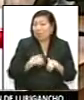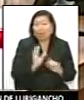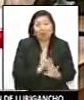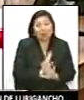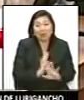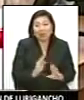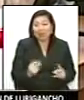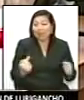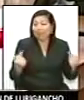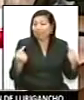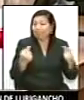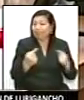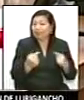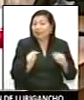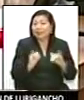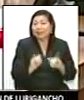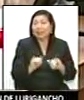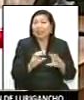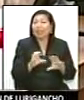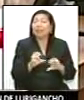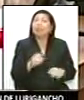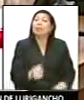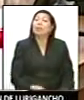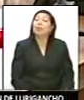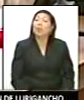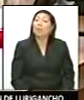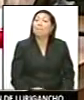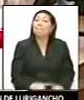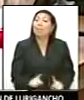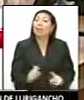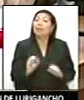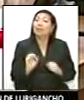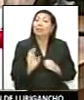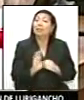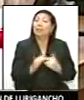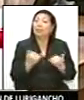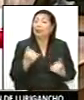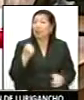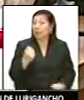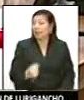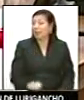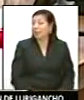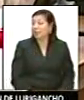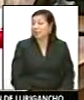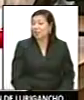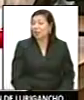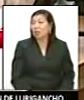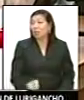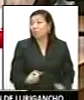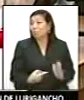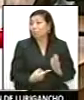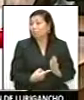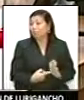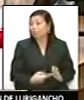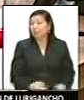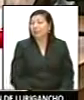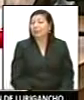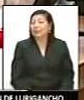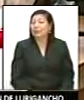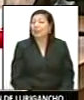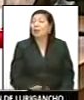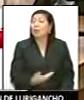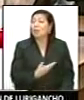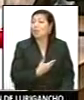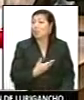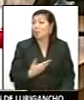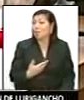es. Al contrario, se está queriendo igualar, sí, pero para garantizar el cumplimiento de derechos, y no, como parece ser la lógica del